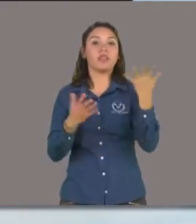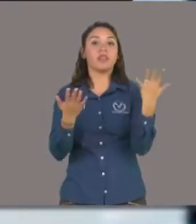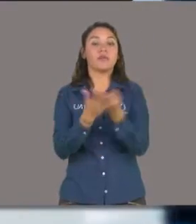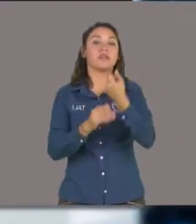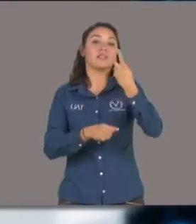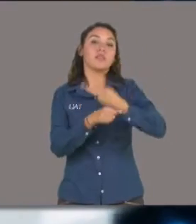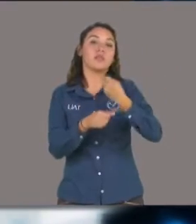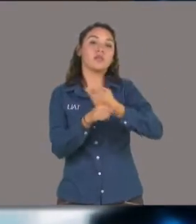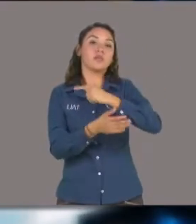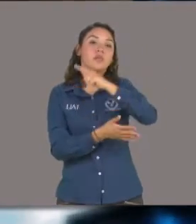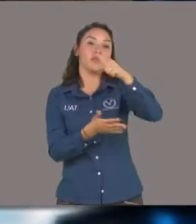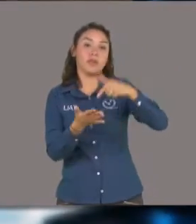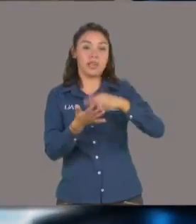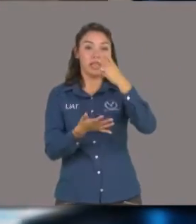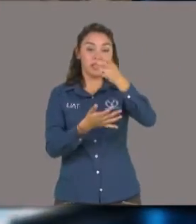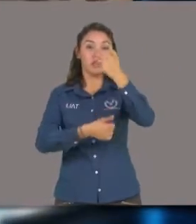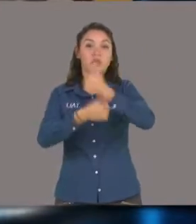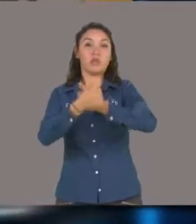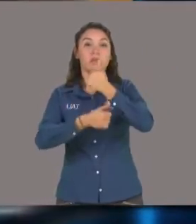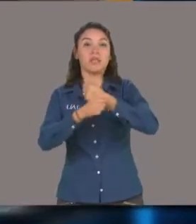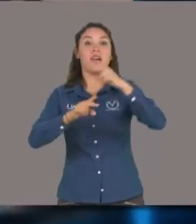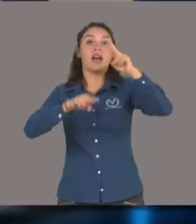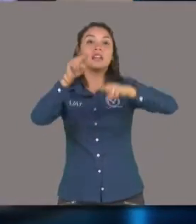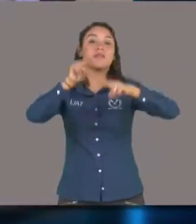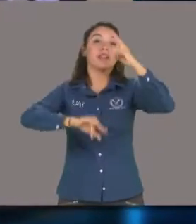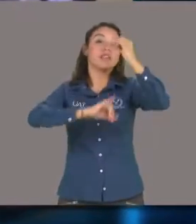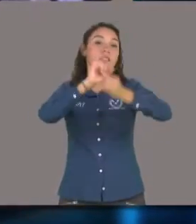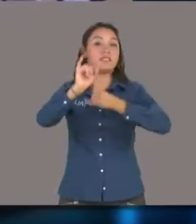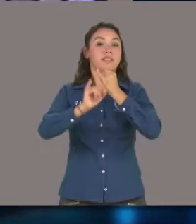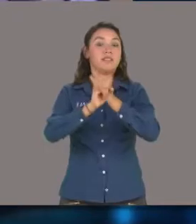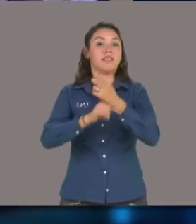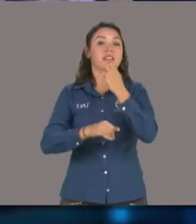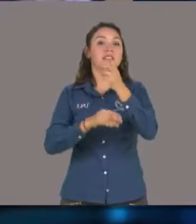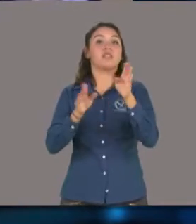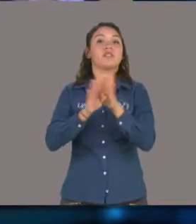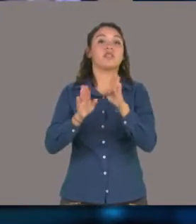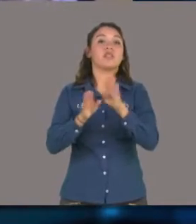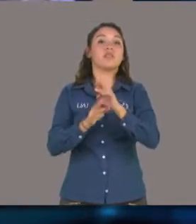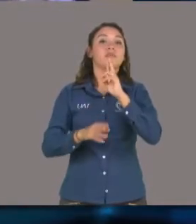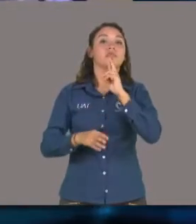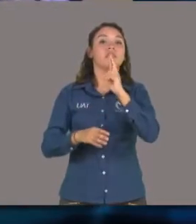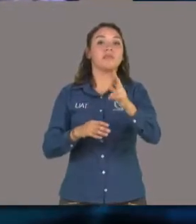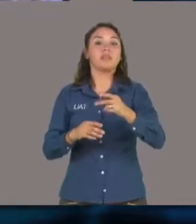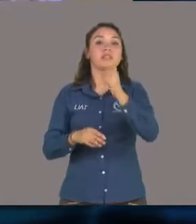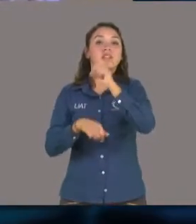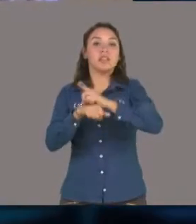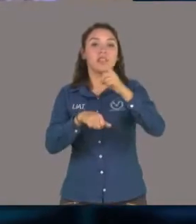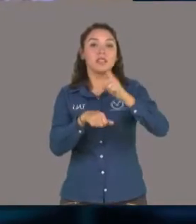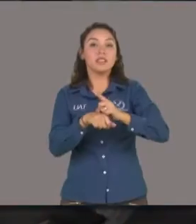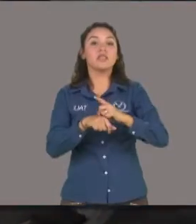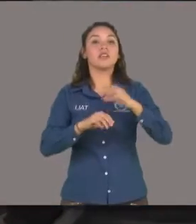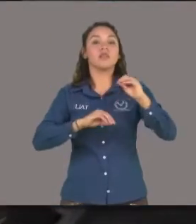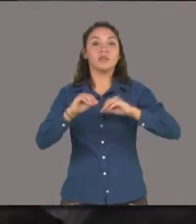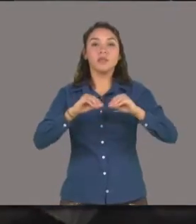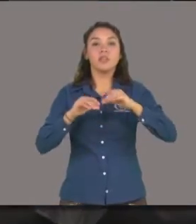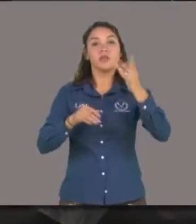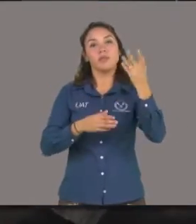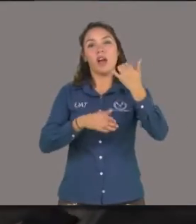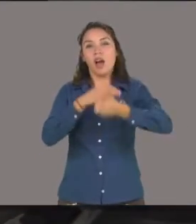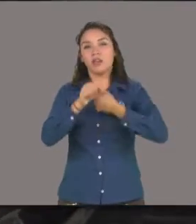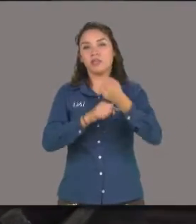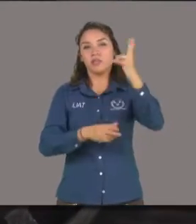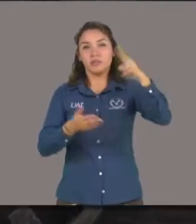se quedó con el segundo lugar en la mencionada competencia a nivel global. Esto es el resultado de la labor del día a día, la cual inició en el año